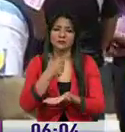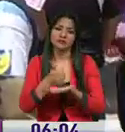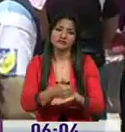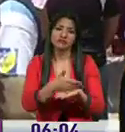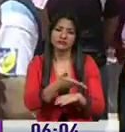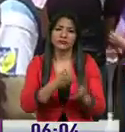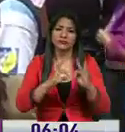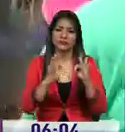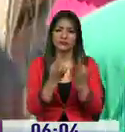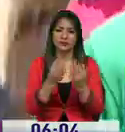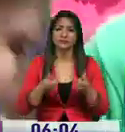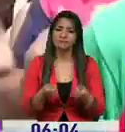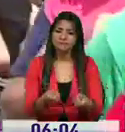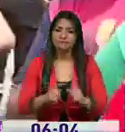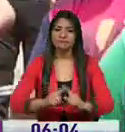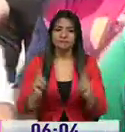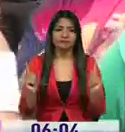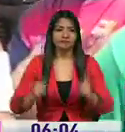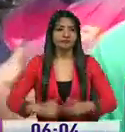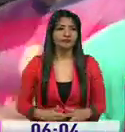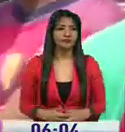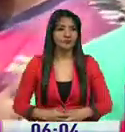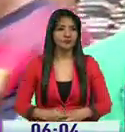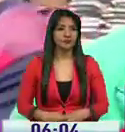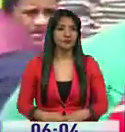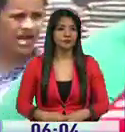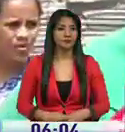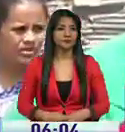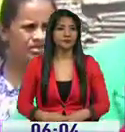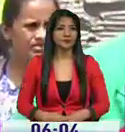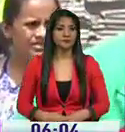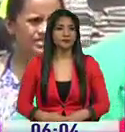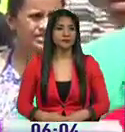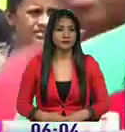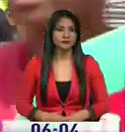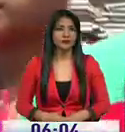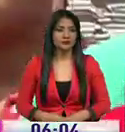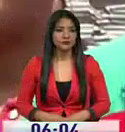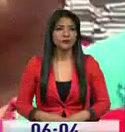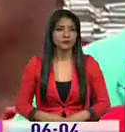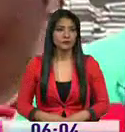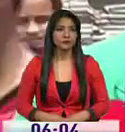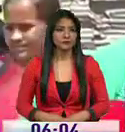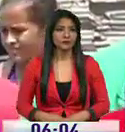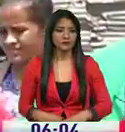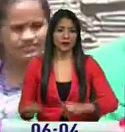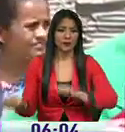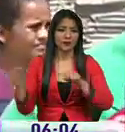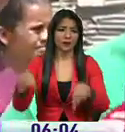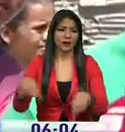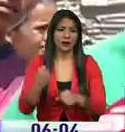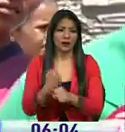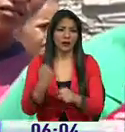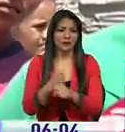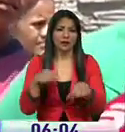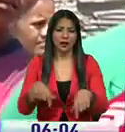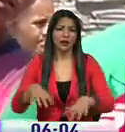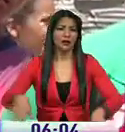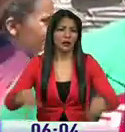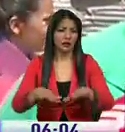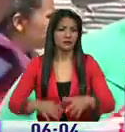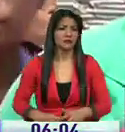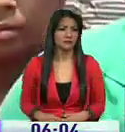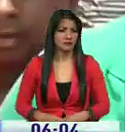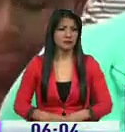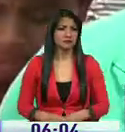casa. Él no quería, no hacía caso. Él decía que se venía acá nomás. Él se venía para acá. Él se venía a